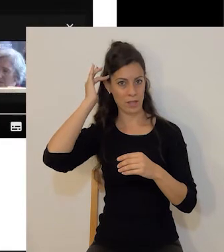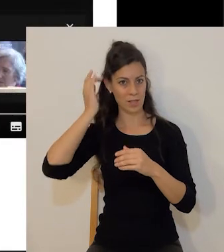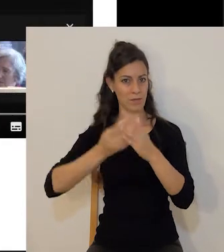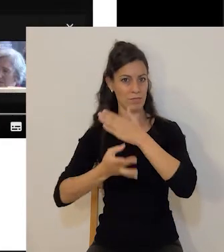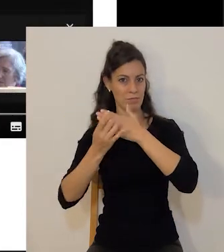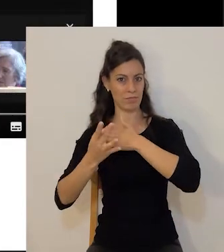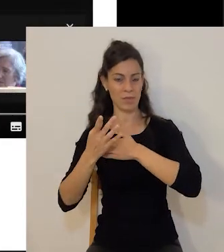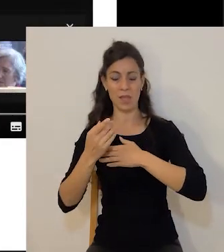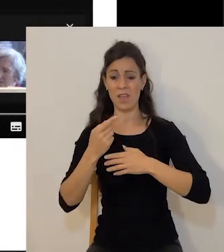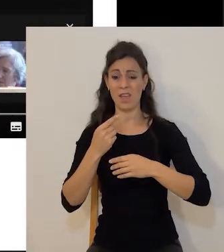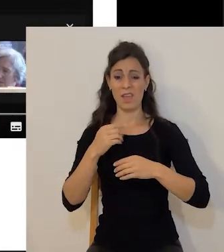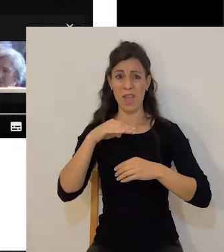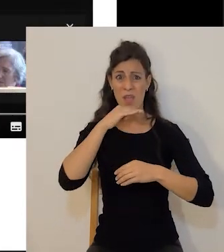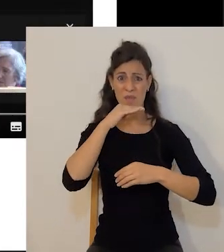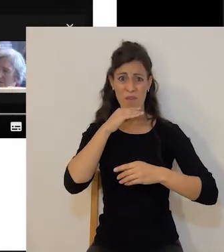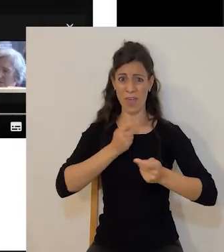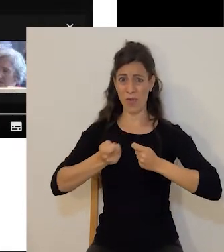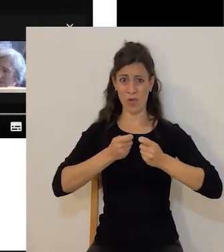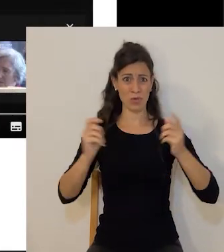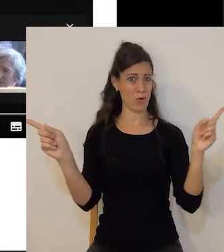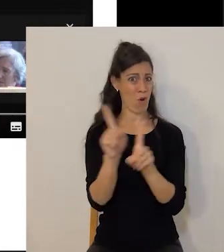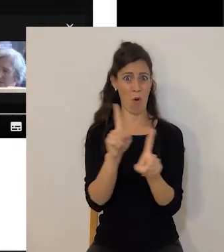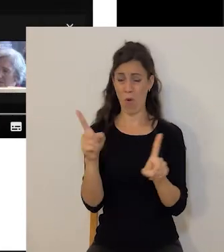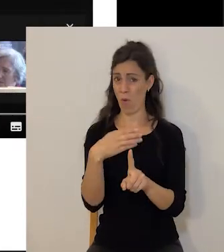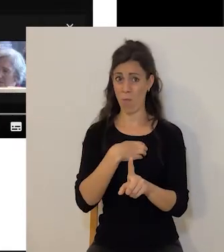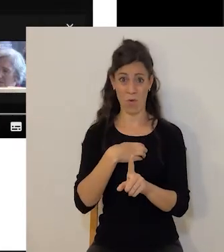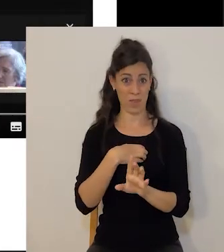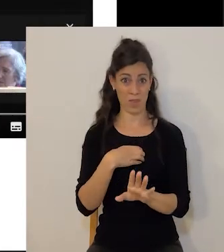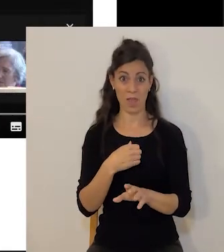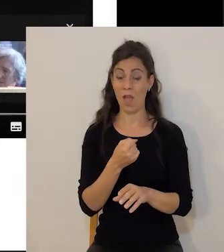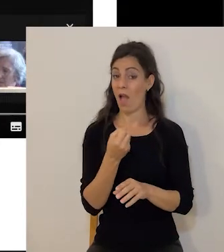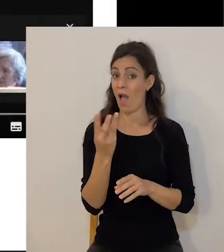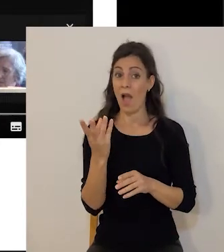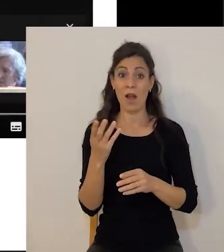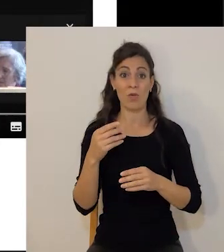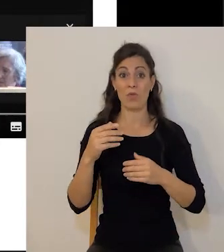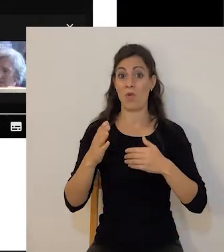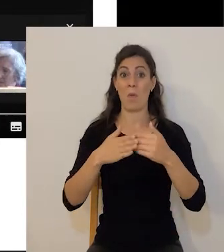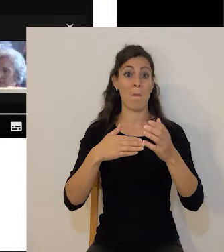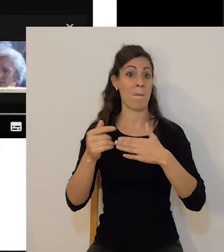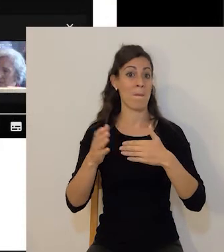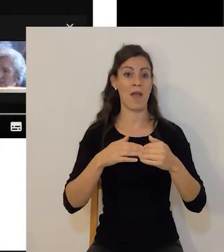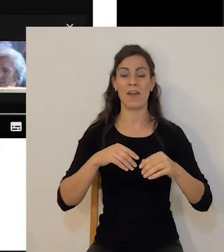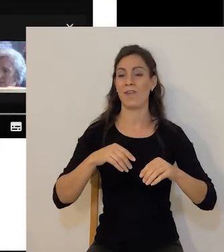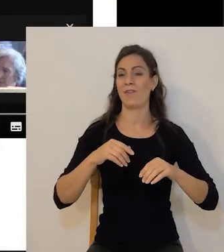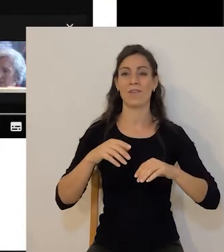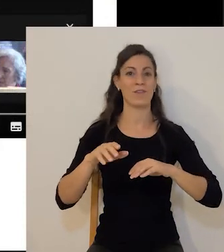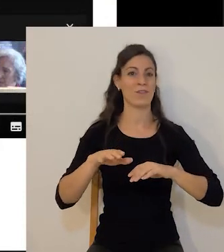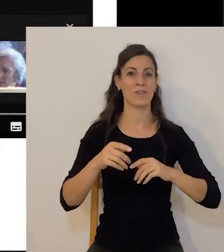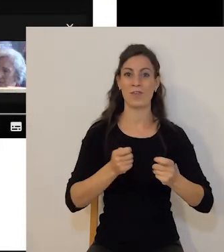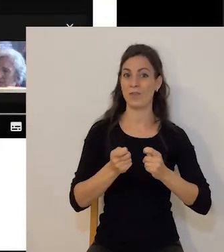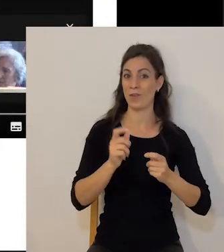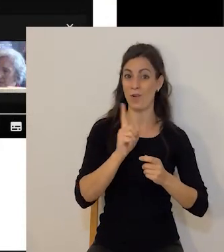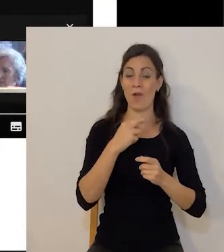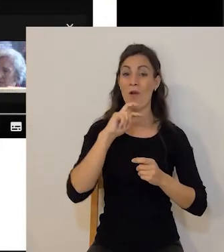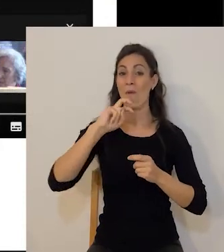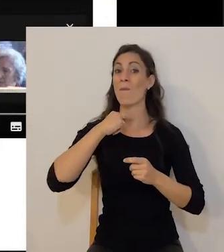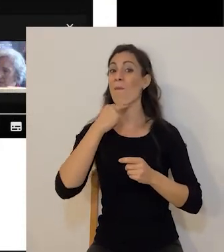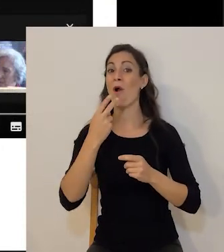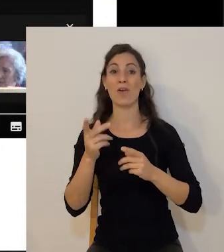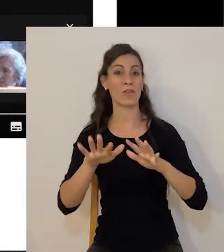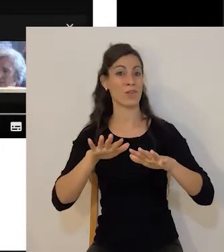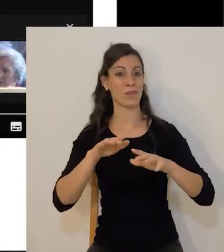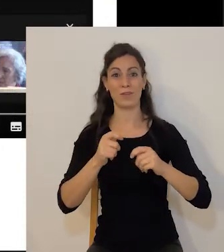no controlen el enfado. Y les digo, algunos no controlan las manos, otros no controlan la voz, otros no controlan